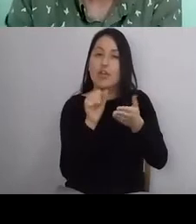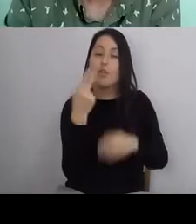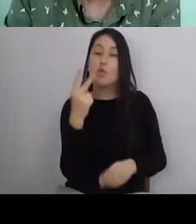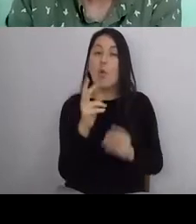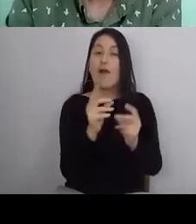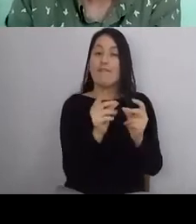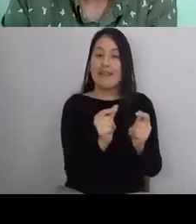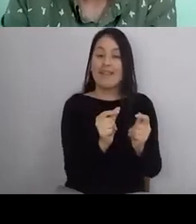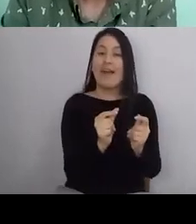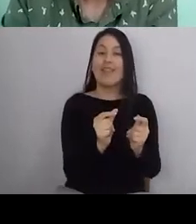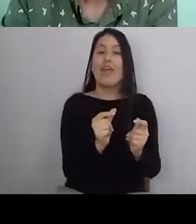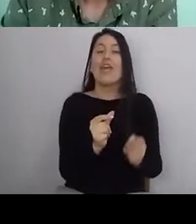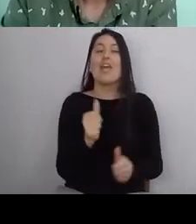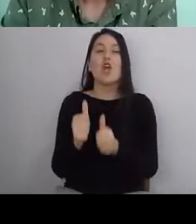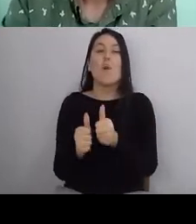¿Ya?